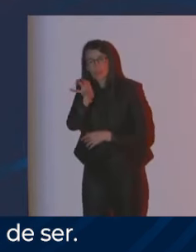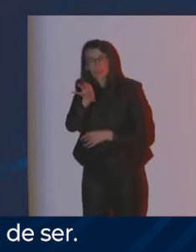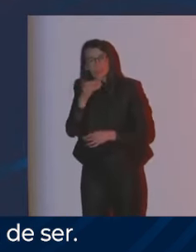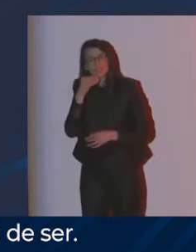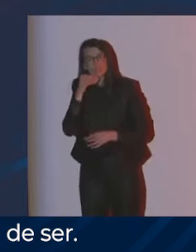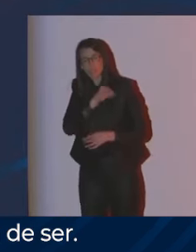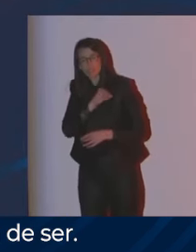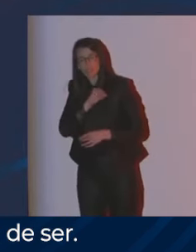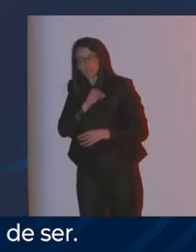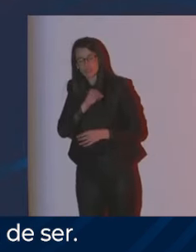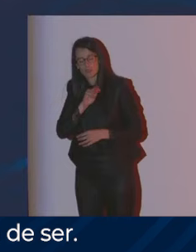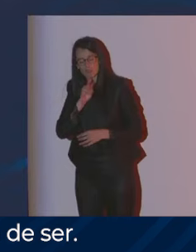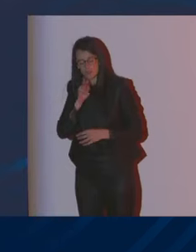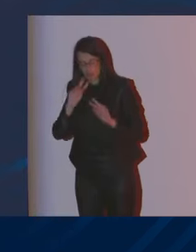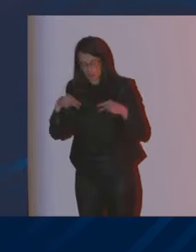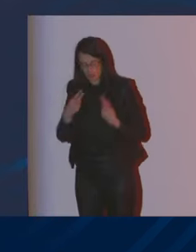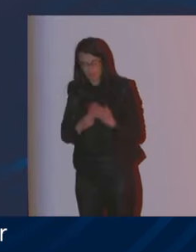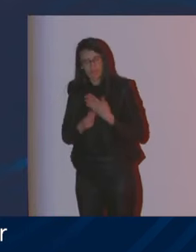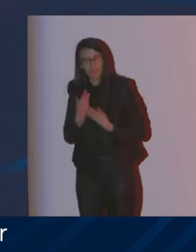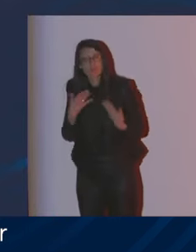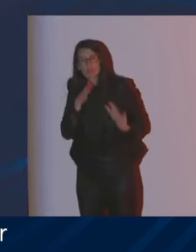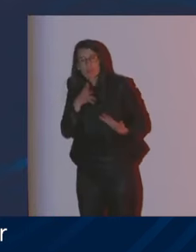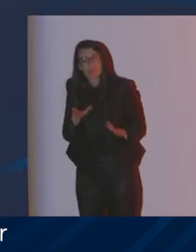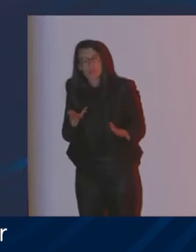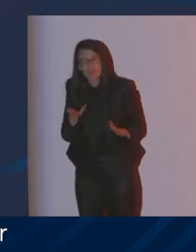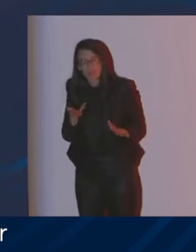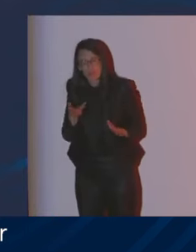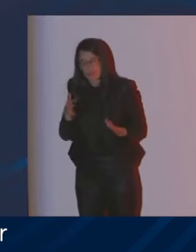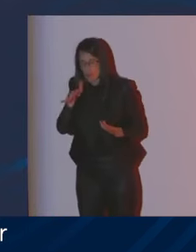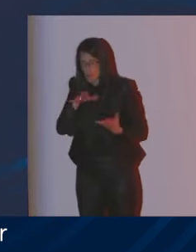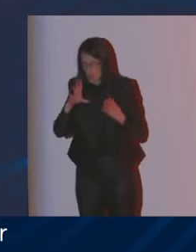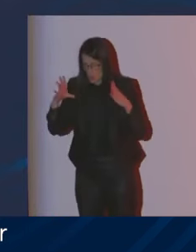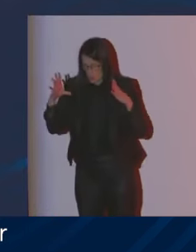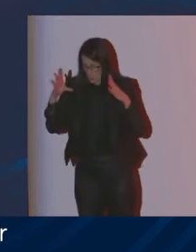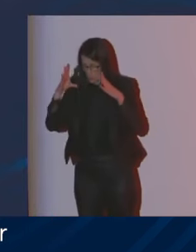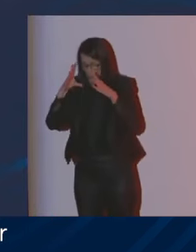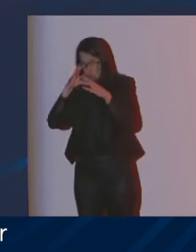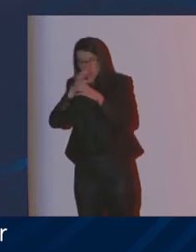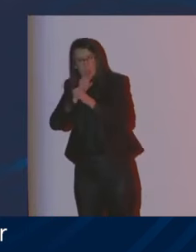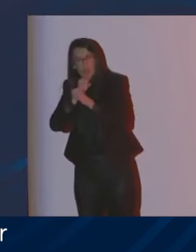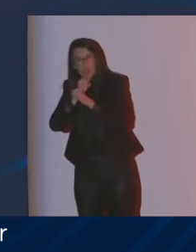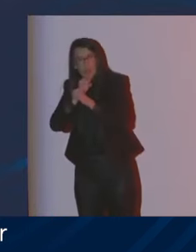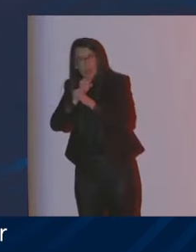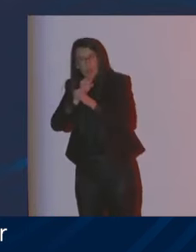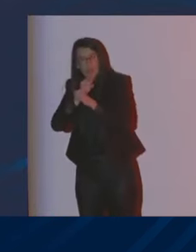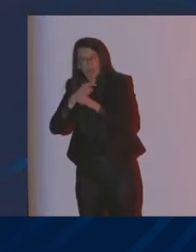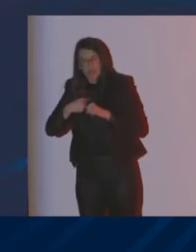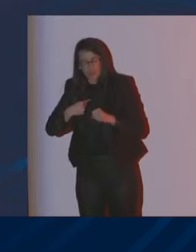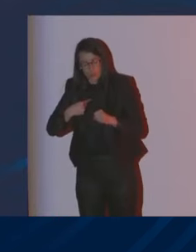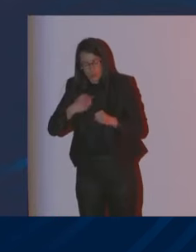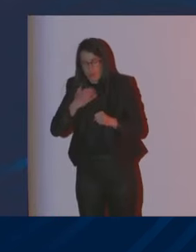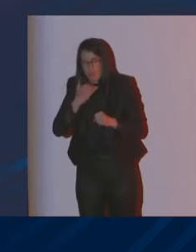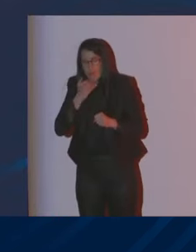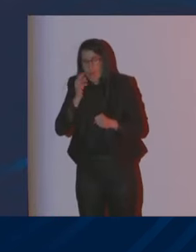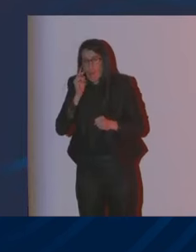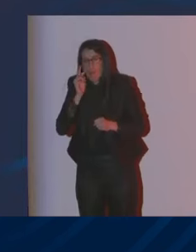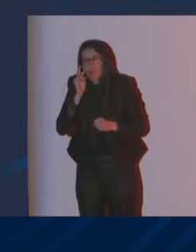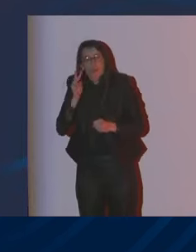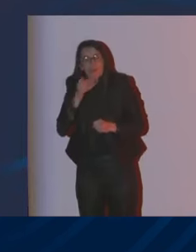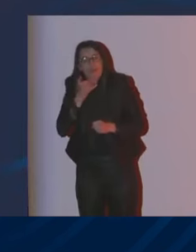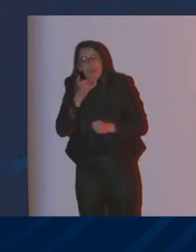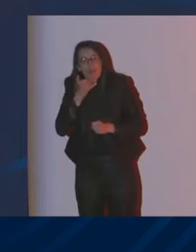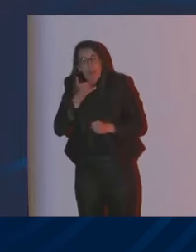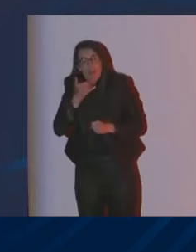encontrar nuestra razón de ser. En medio de tanta oscuridad pudimos vislumbrar un pequeño rayo de